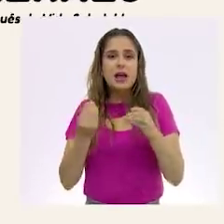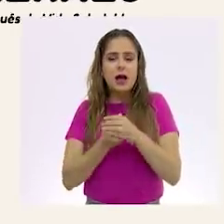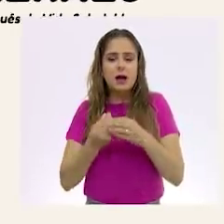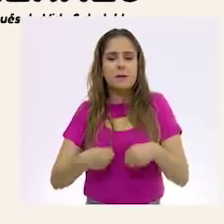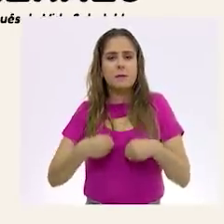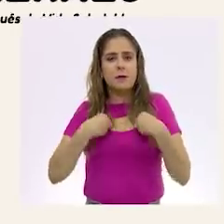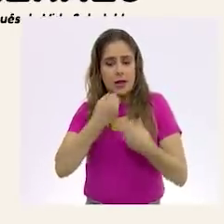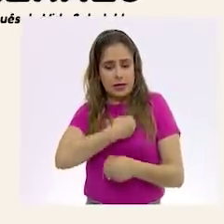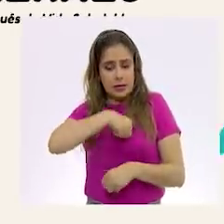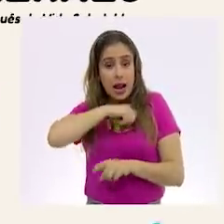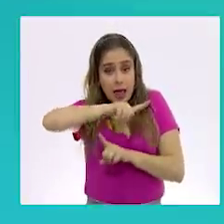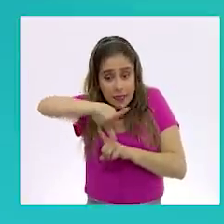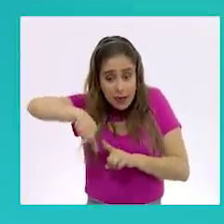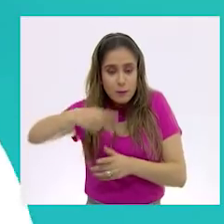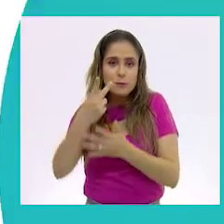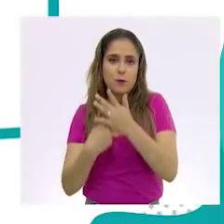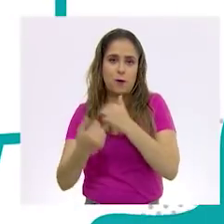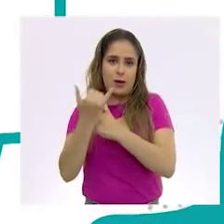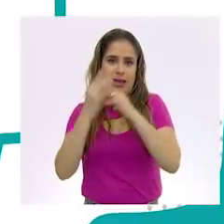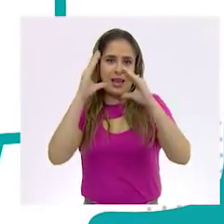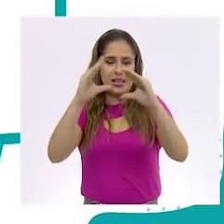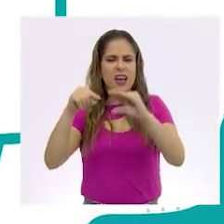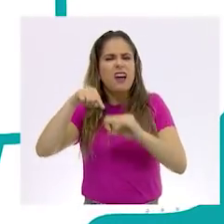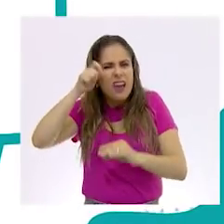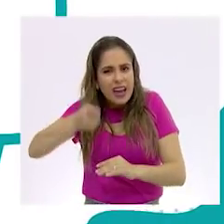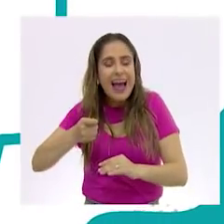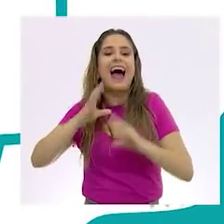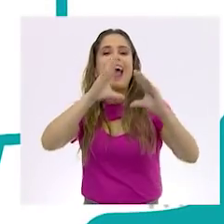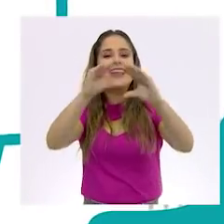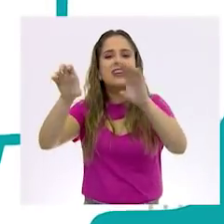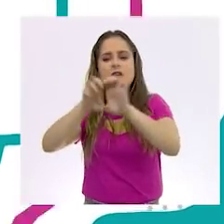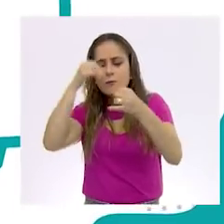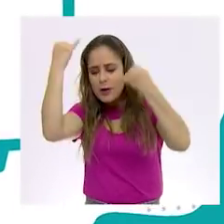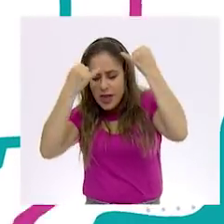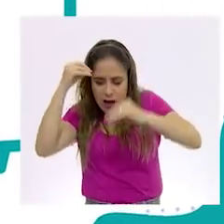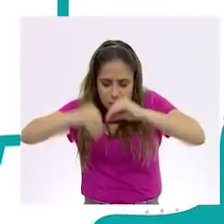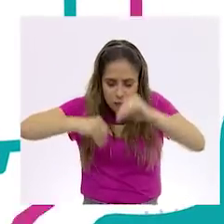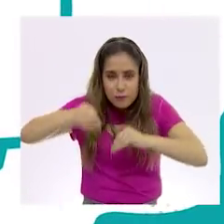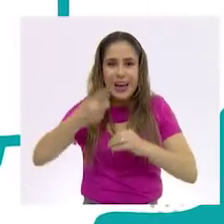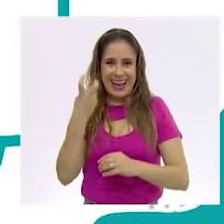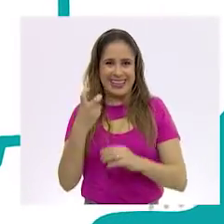vida saludable. Te divertirás y pondrás en acción tu creatividad.